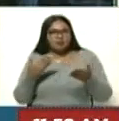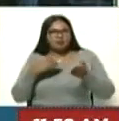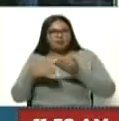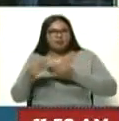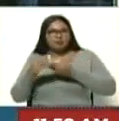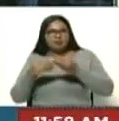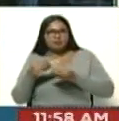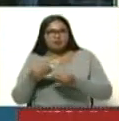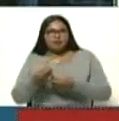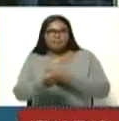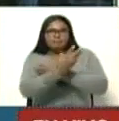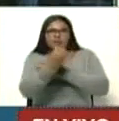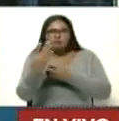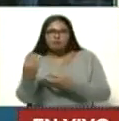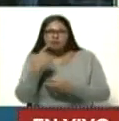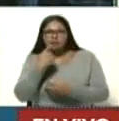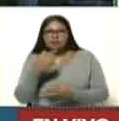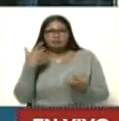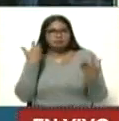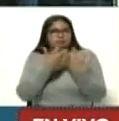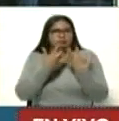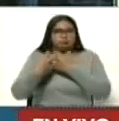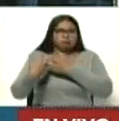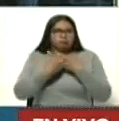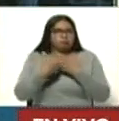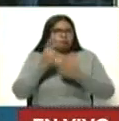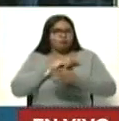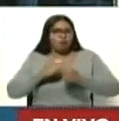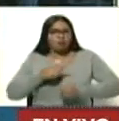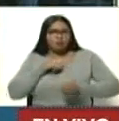en Miraflores. Era una guerra contra nuestro país.